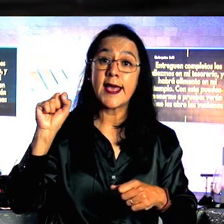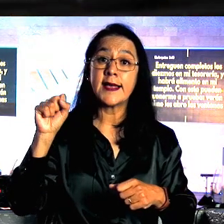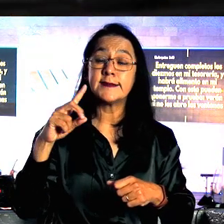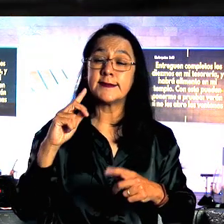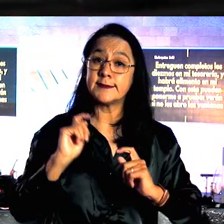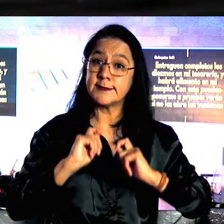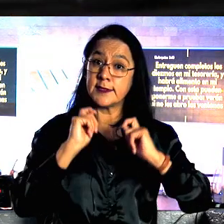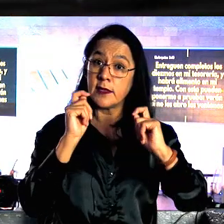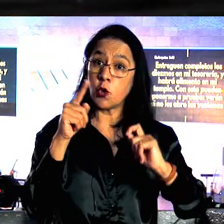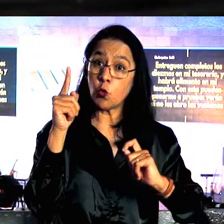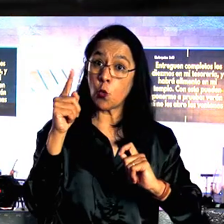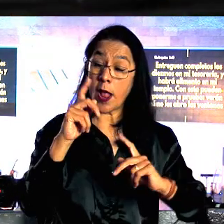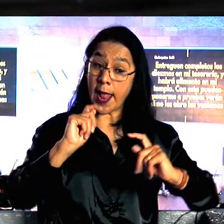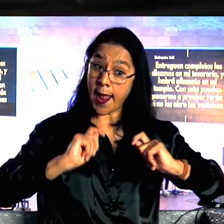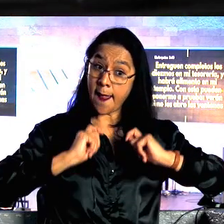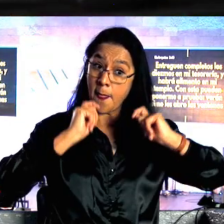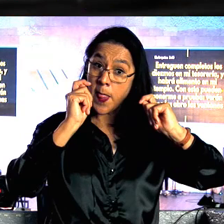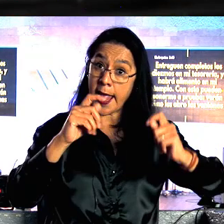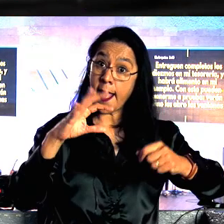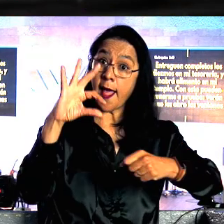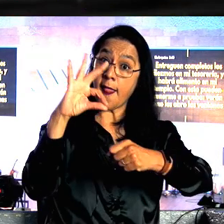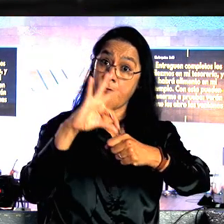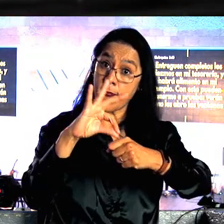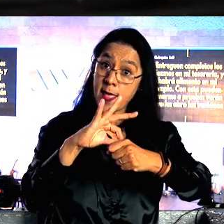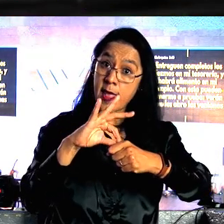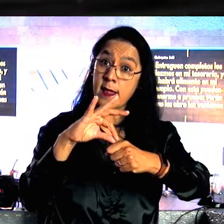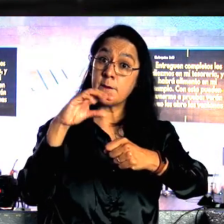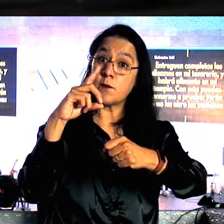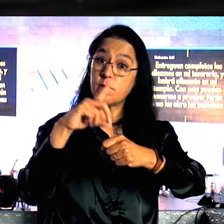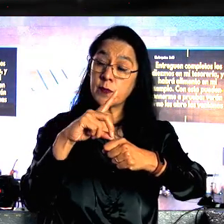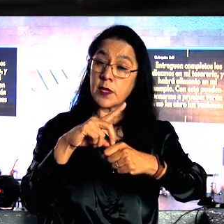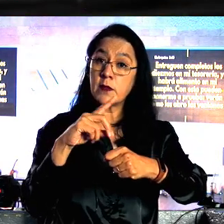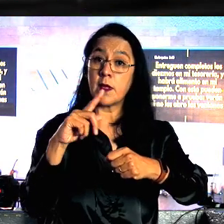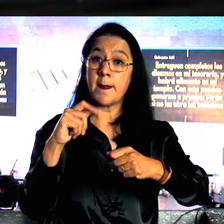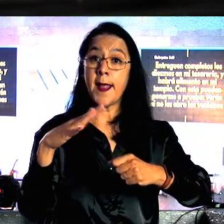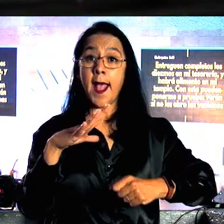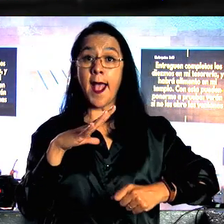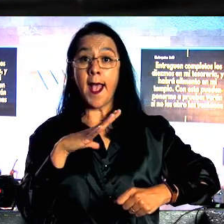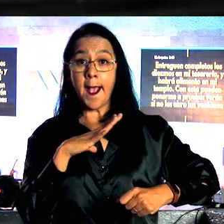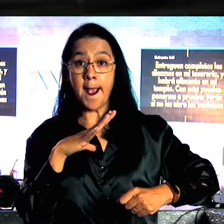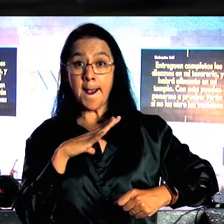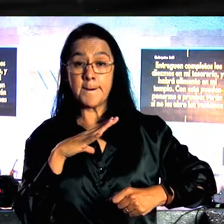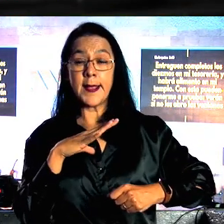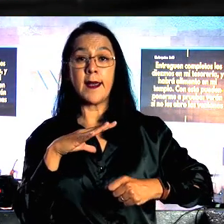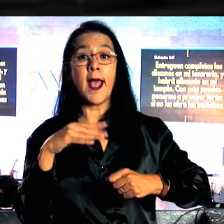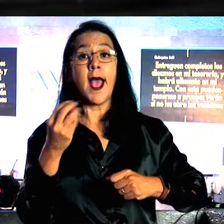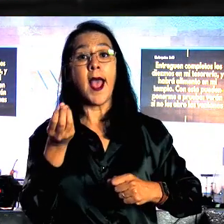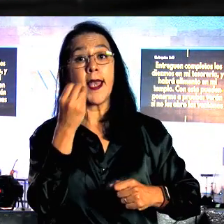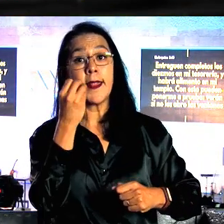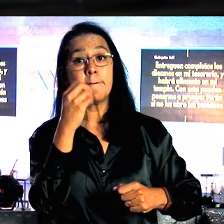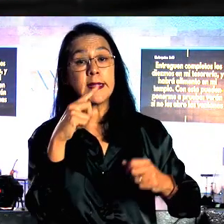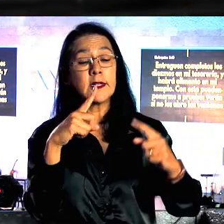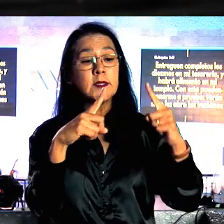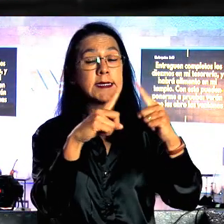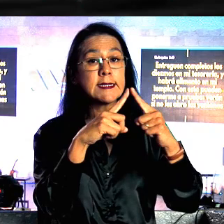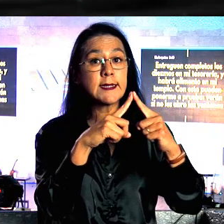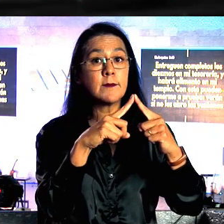diezmos en mi tesorería y habrá alimento en mi templo con esto puede ponerme a prueba